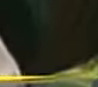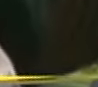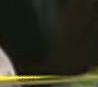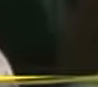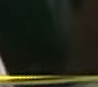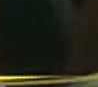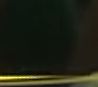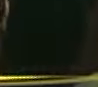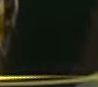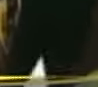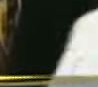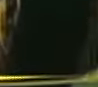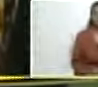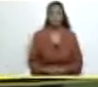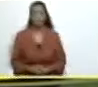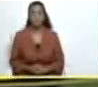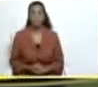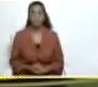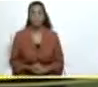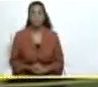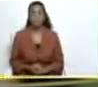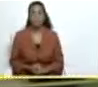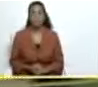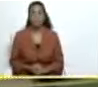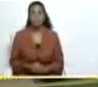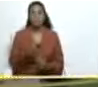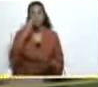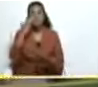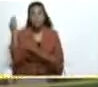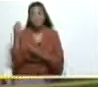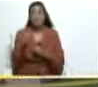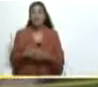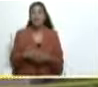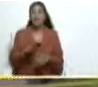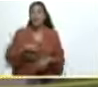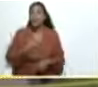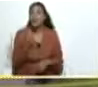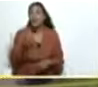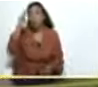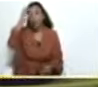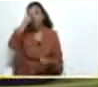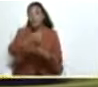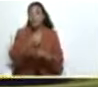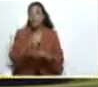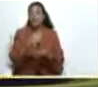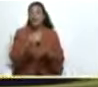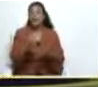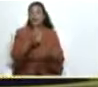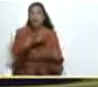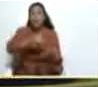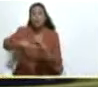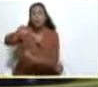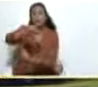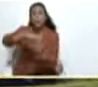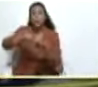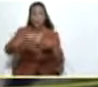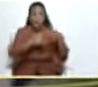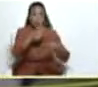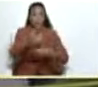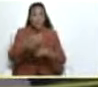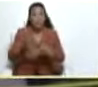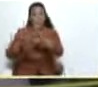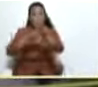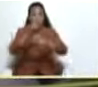seguros y eficientes que nos lleven también a convertirnos en un ecosocialismo sustentable. Es muy importante que este proceso de